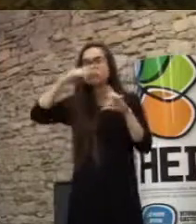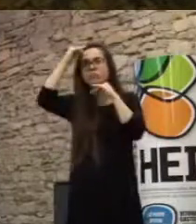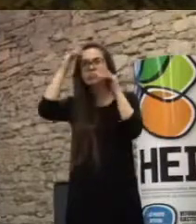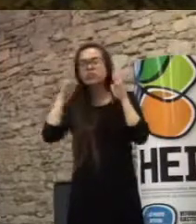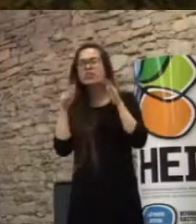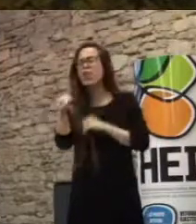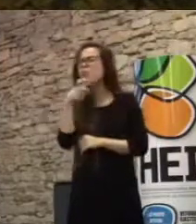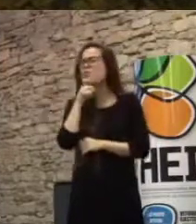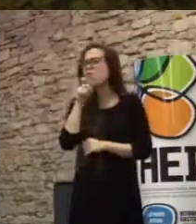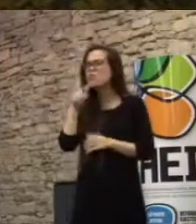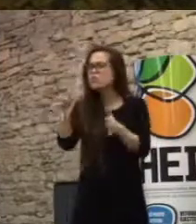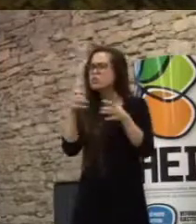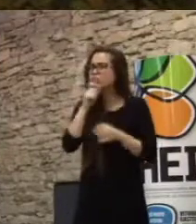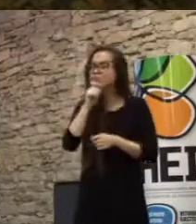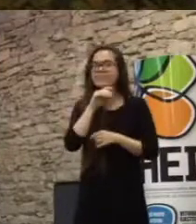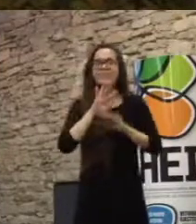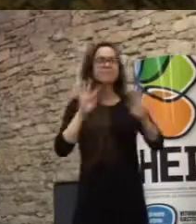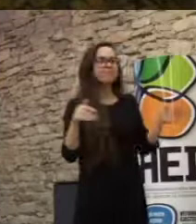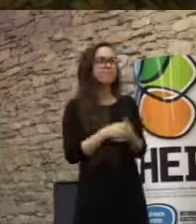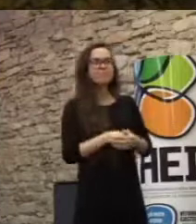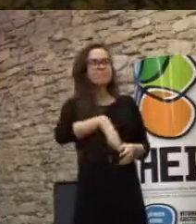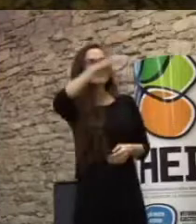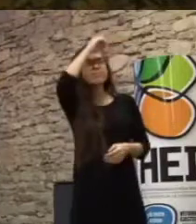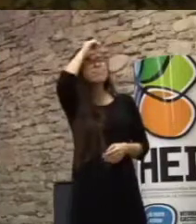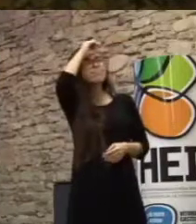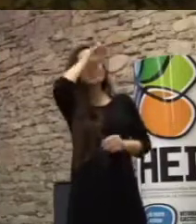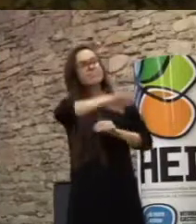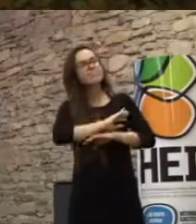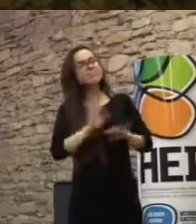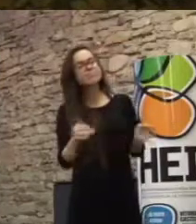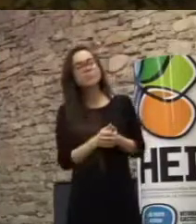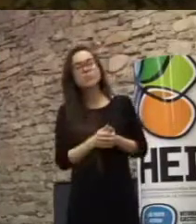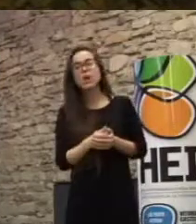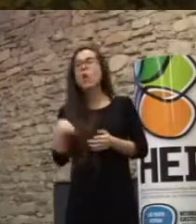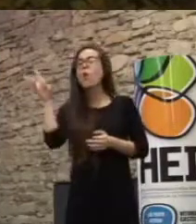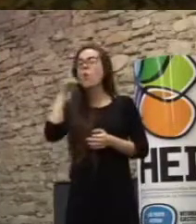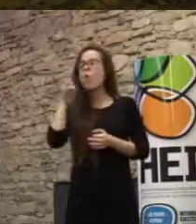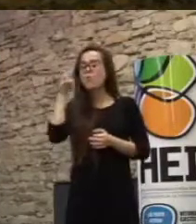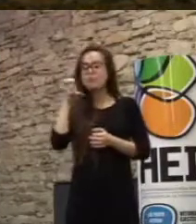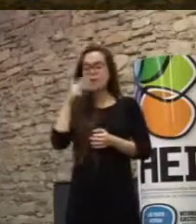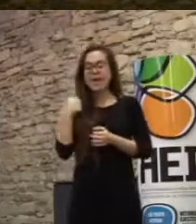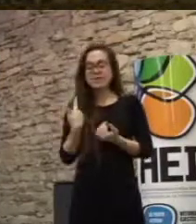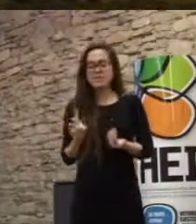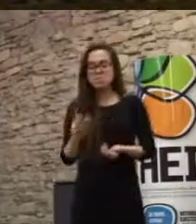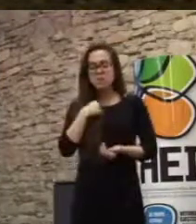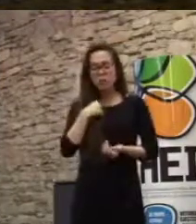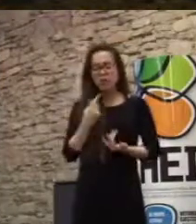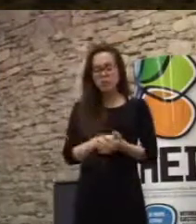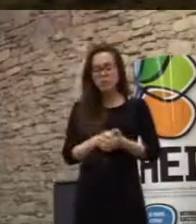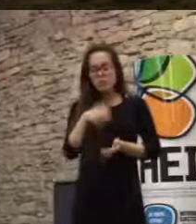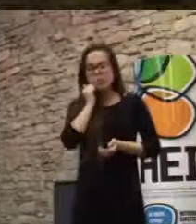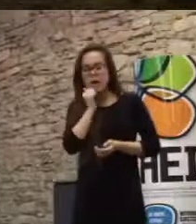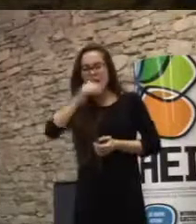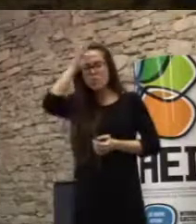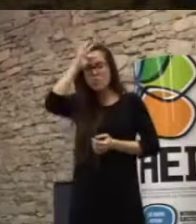y lo dije bernardo no tengo ni idea este era un viernes le puso en jaque yugo estuve en casa el sábado el domingo diciendo que